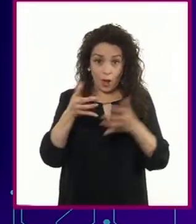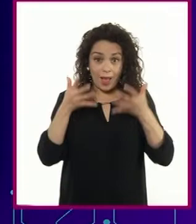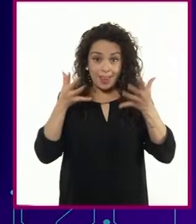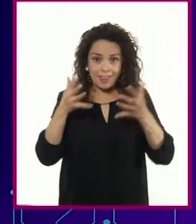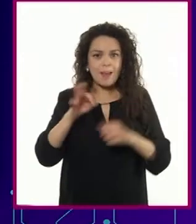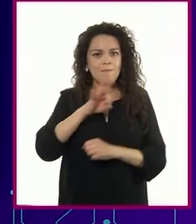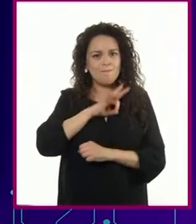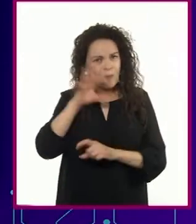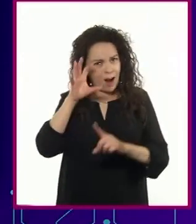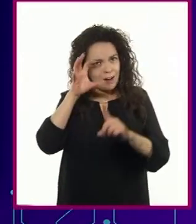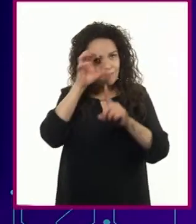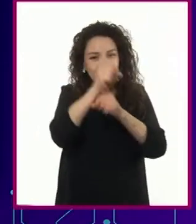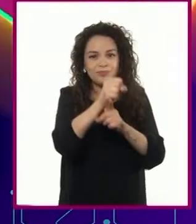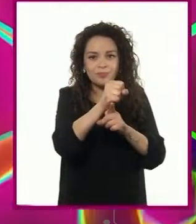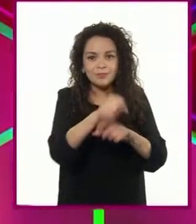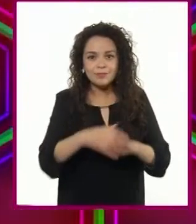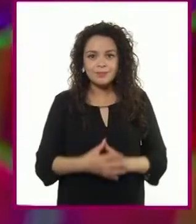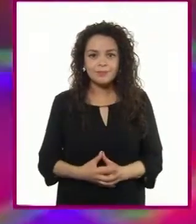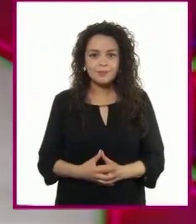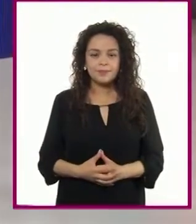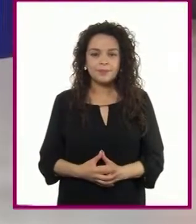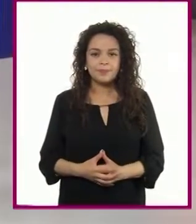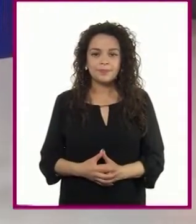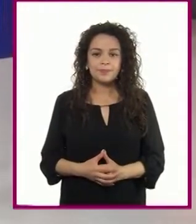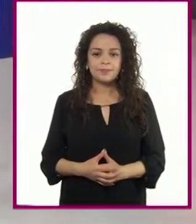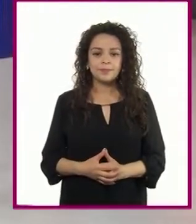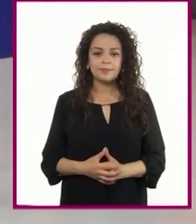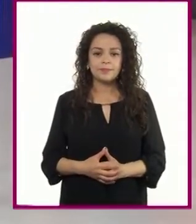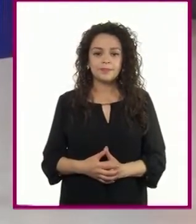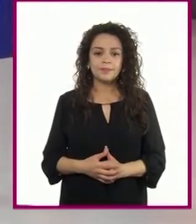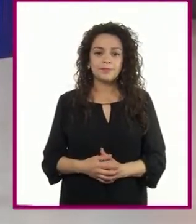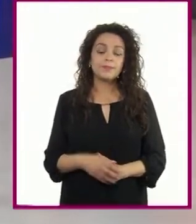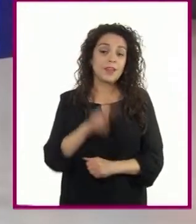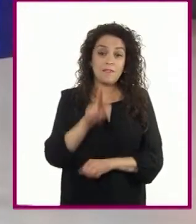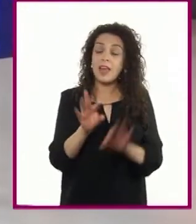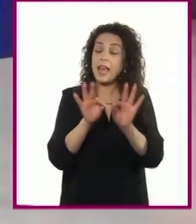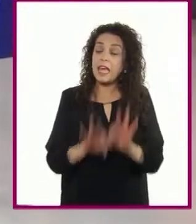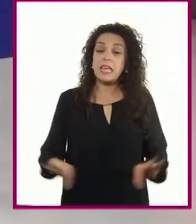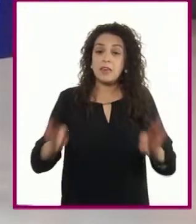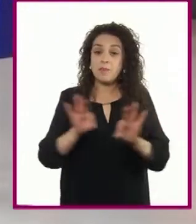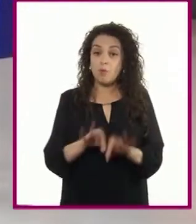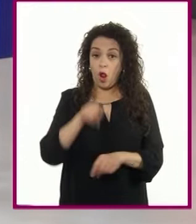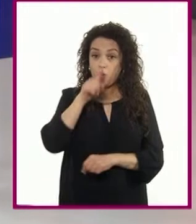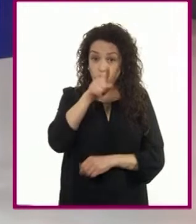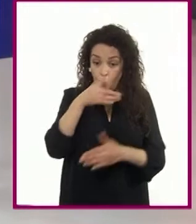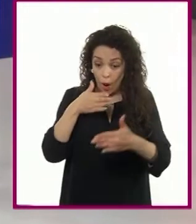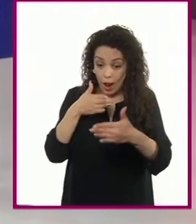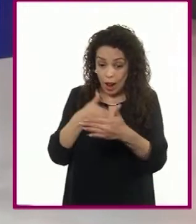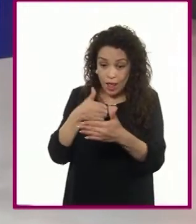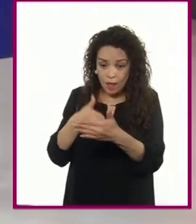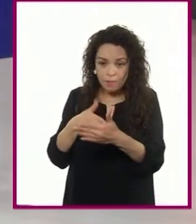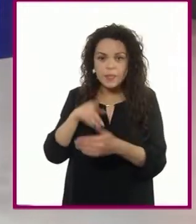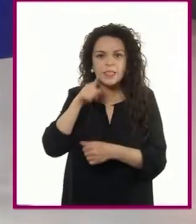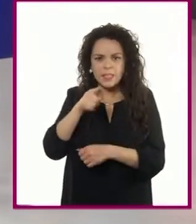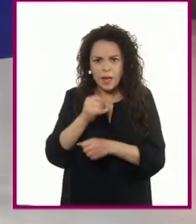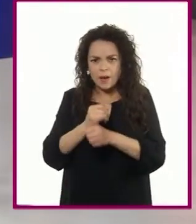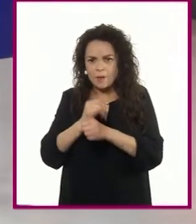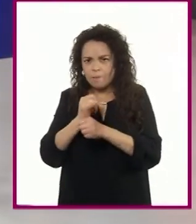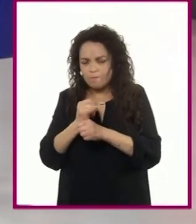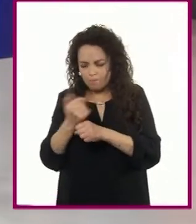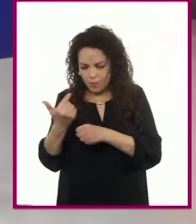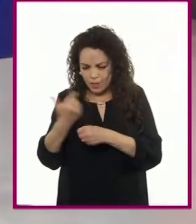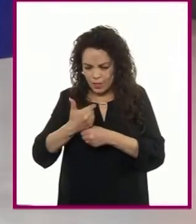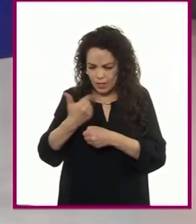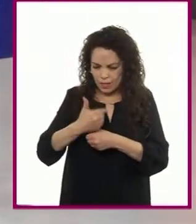persevera, alcanza. Es importante que explores tus límites, que practiques y no te